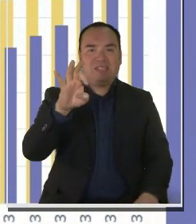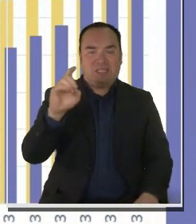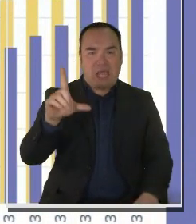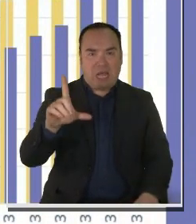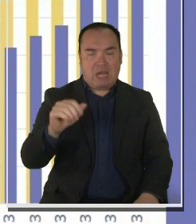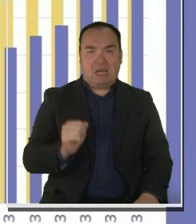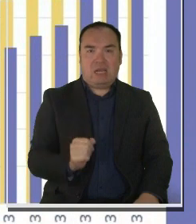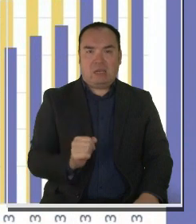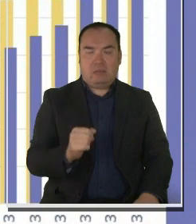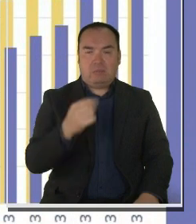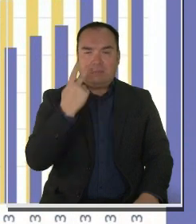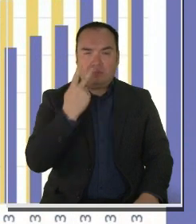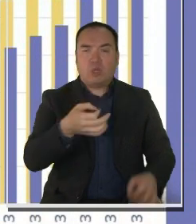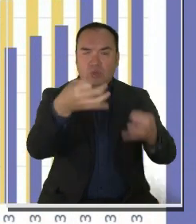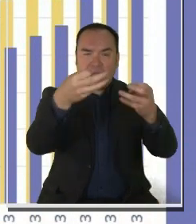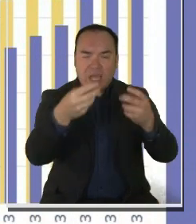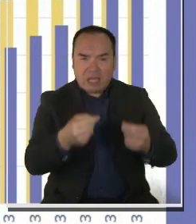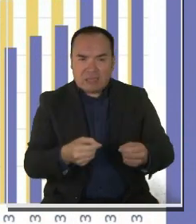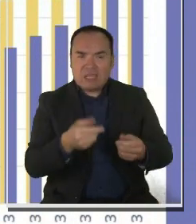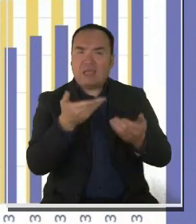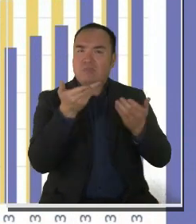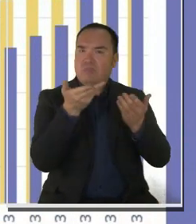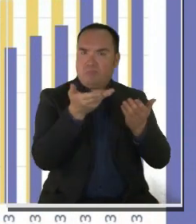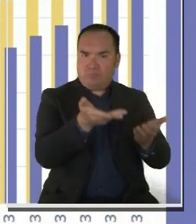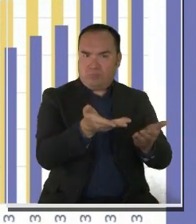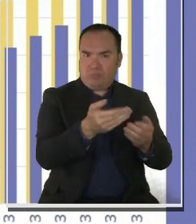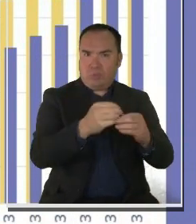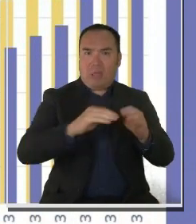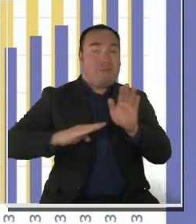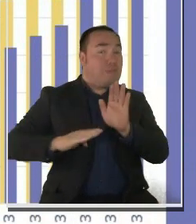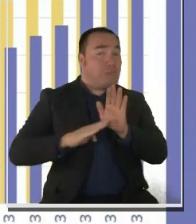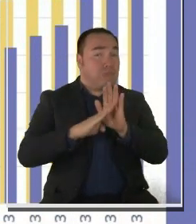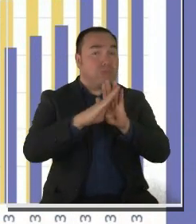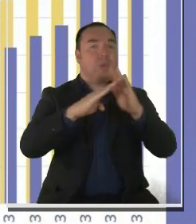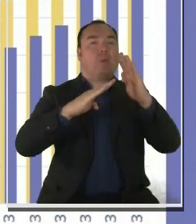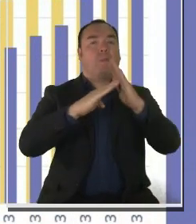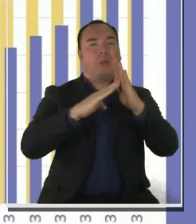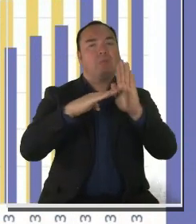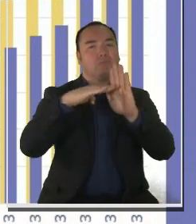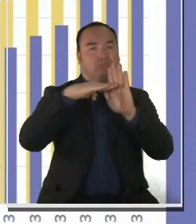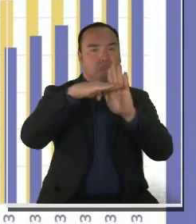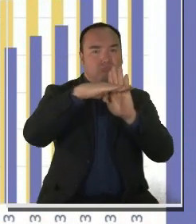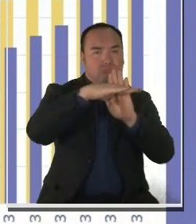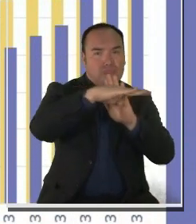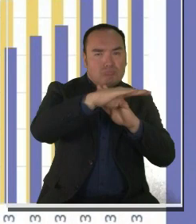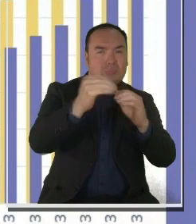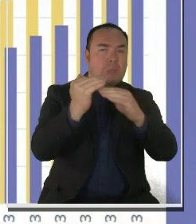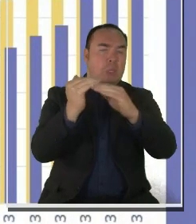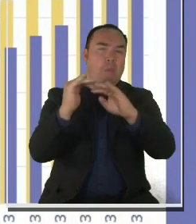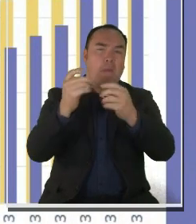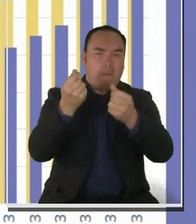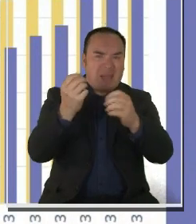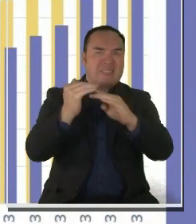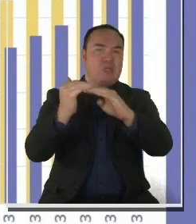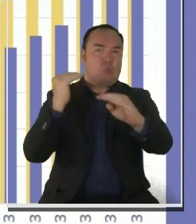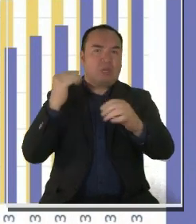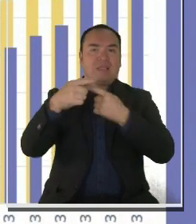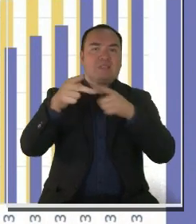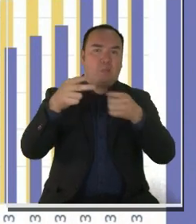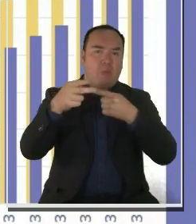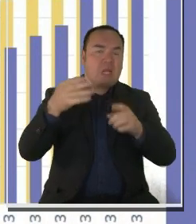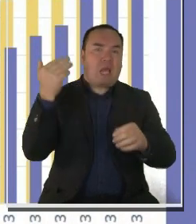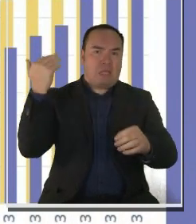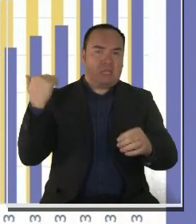el número de casos dejó de aumentar respecto a la semana anterior, es decir, es similar a la